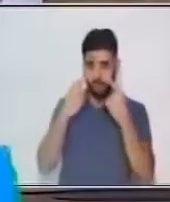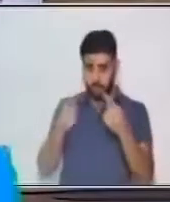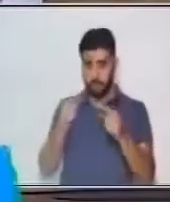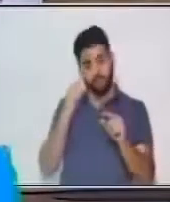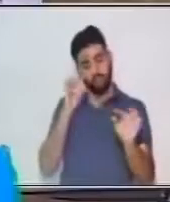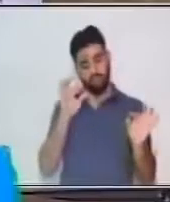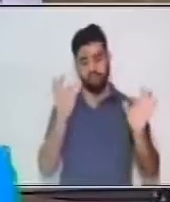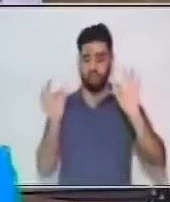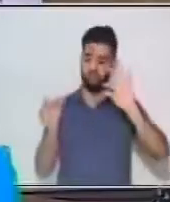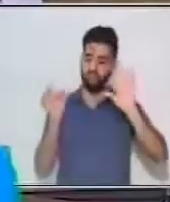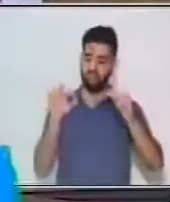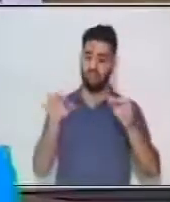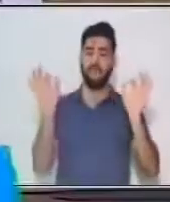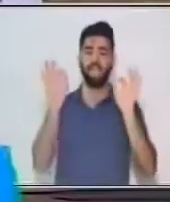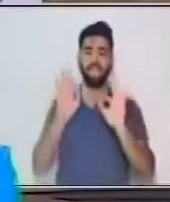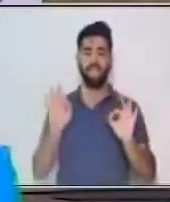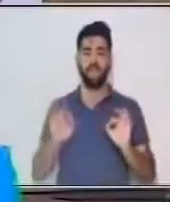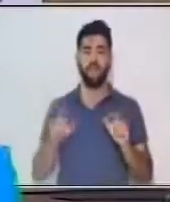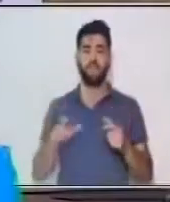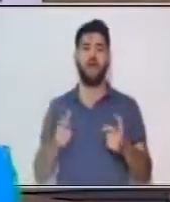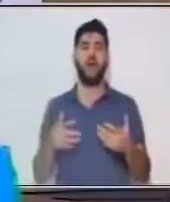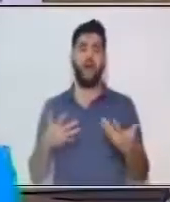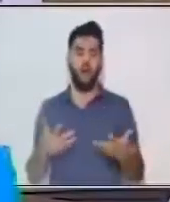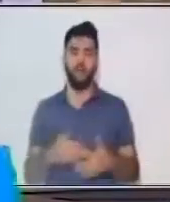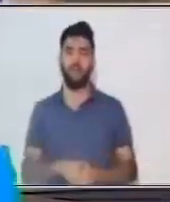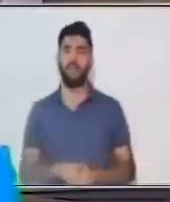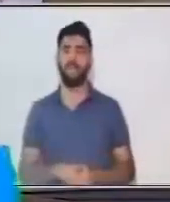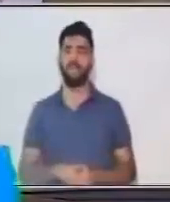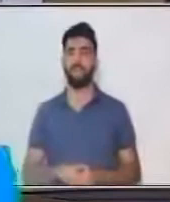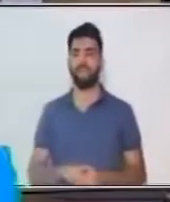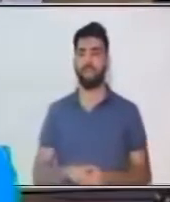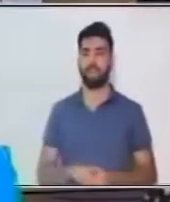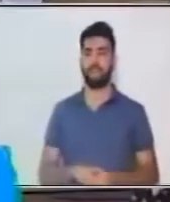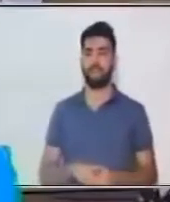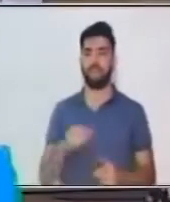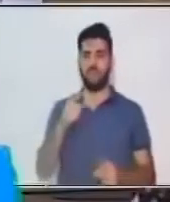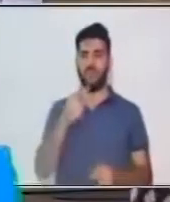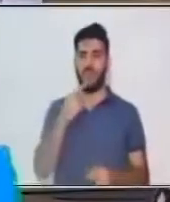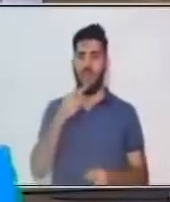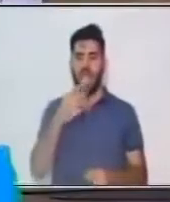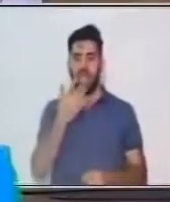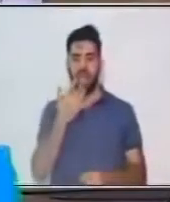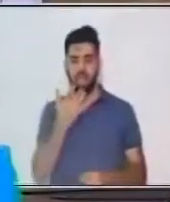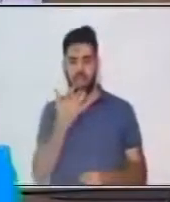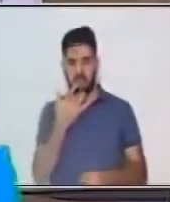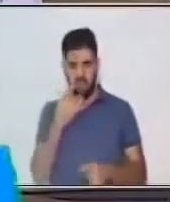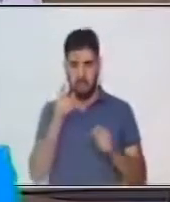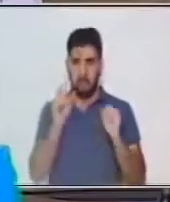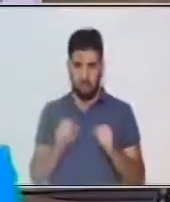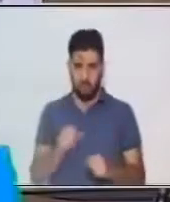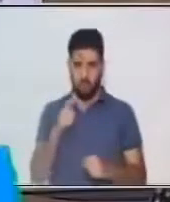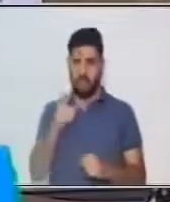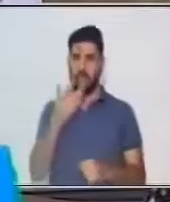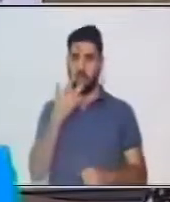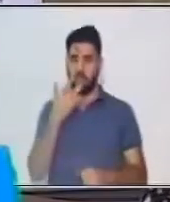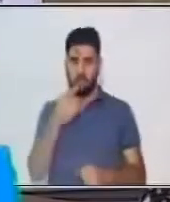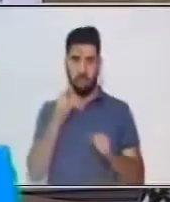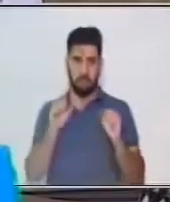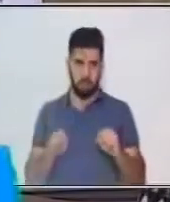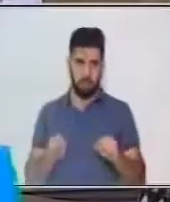vista. Obsérvalo bien y responde cómo es ese lápiz. ¿A qué sabe? ¿Crees que podemos probar el sabor de un